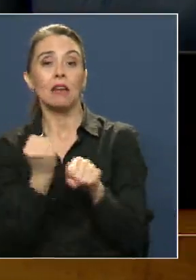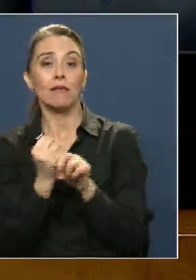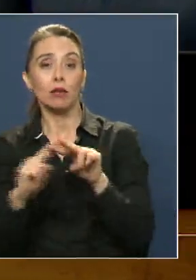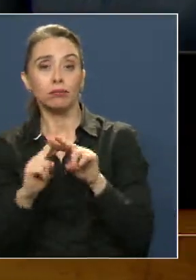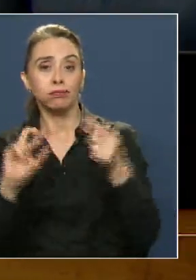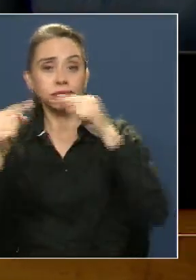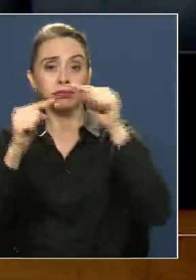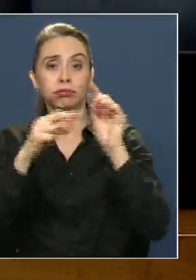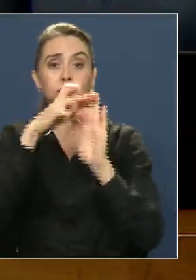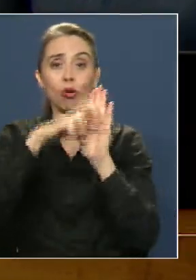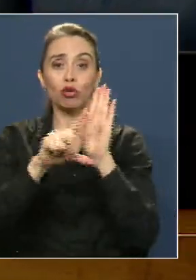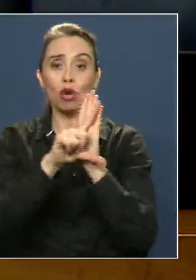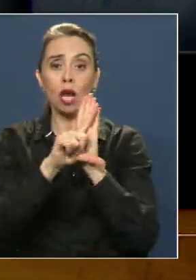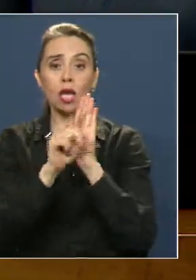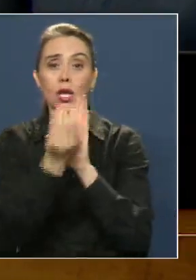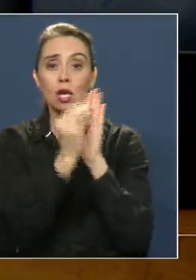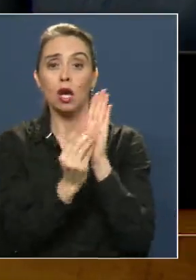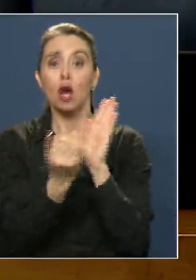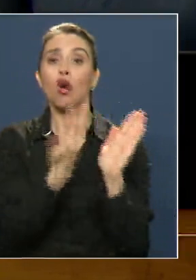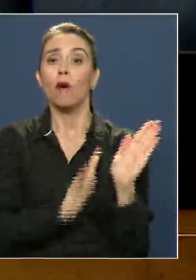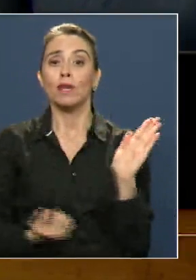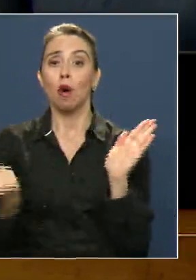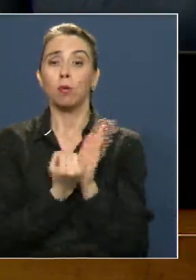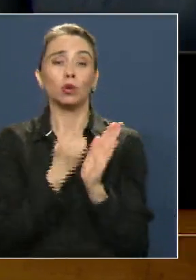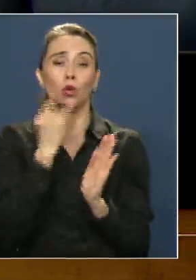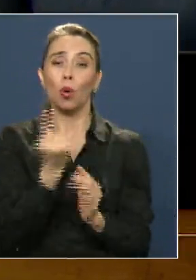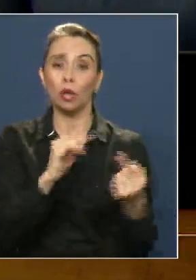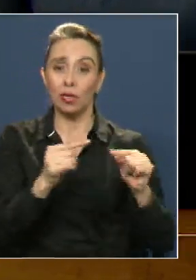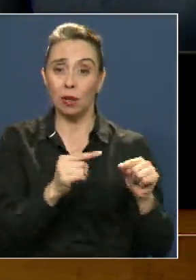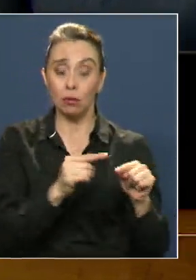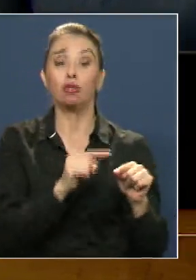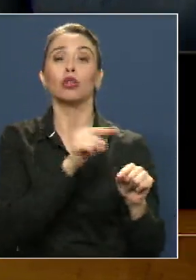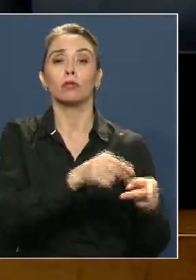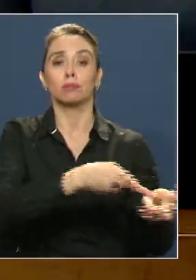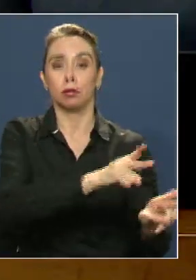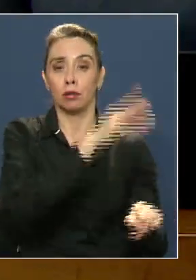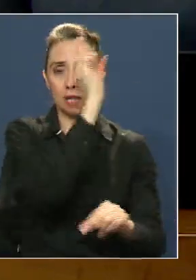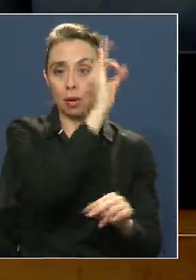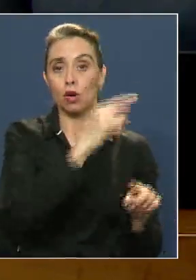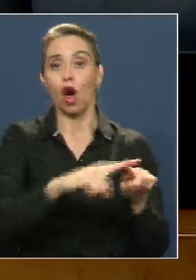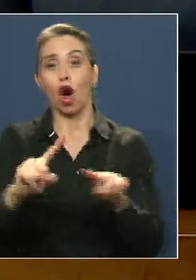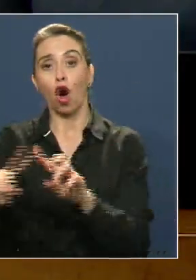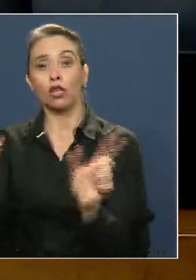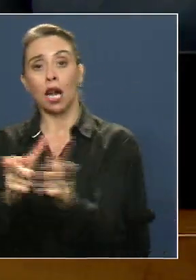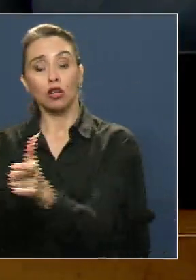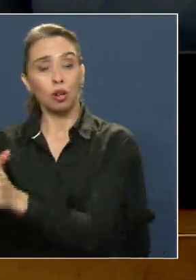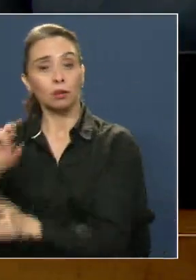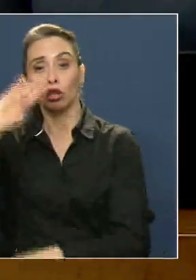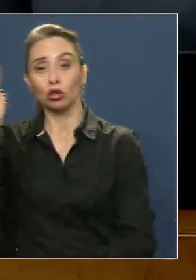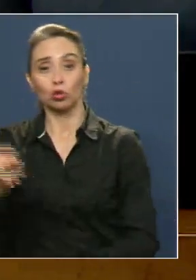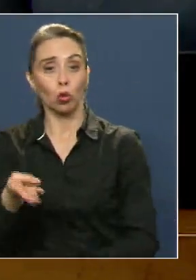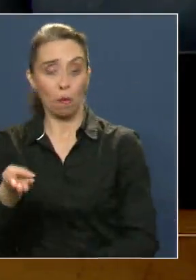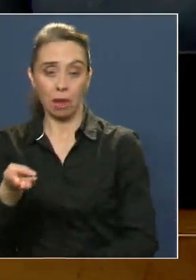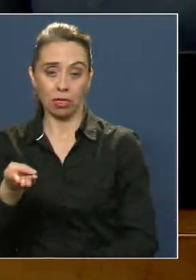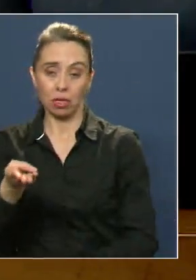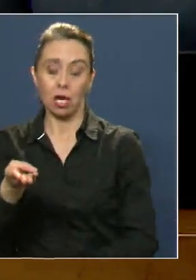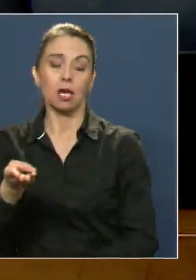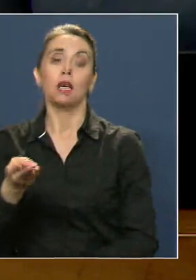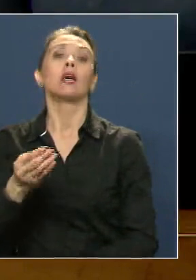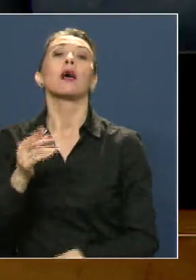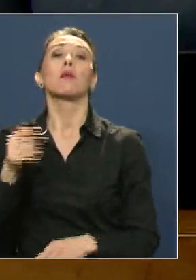con urgencia, las demás comisiones deberían suspenderse por reglamento tratándose de una sesión